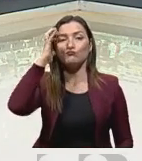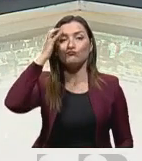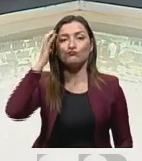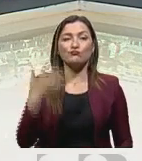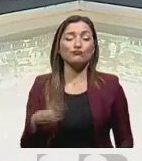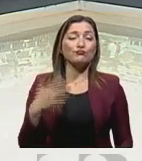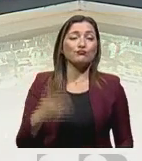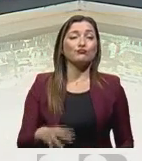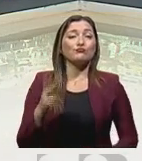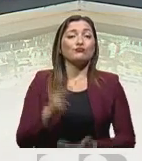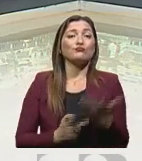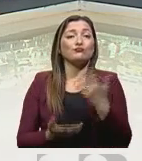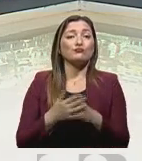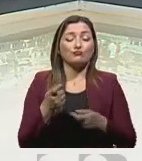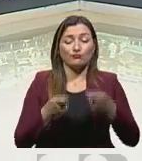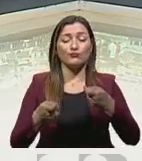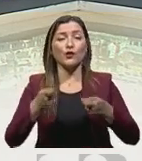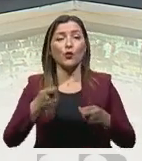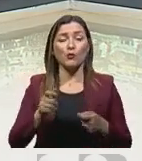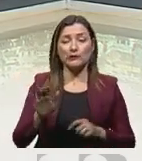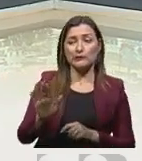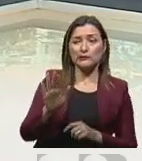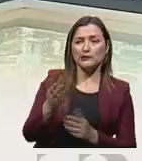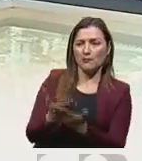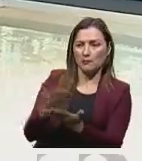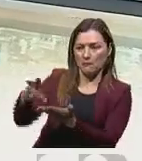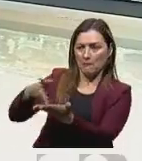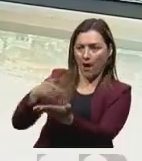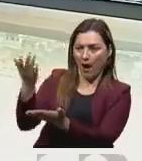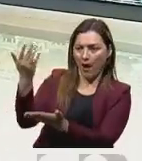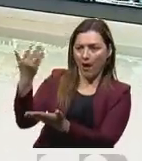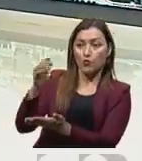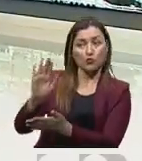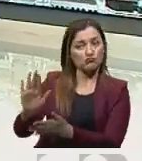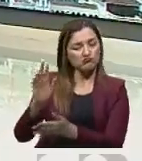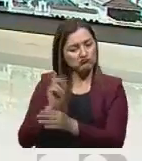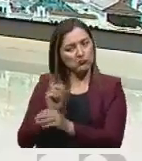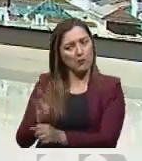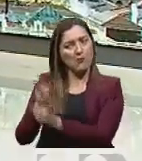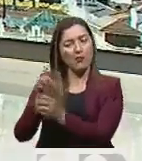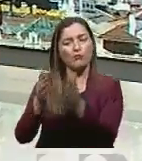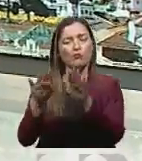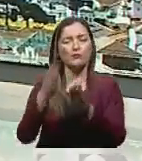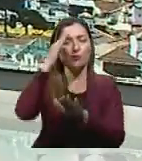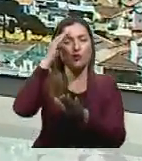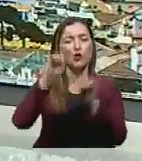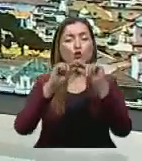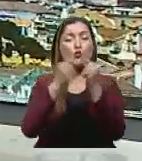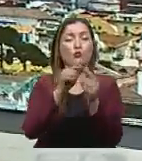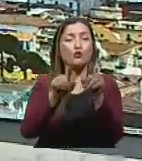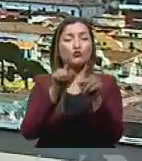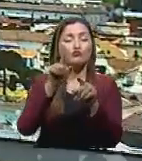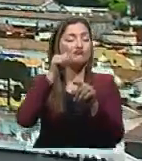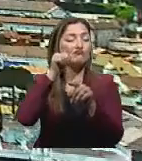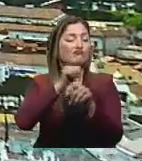sobre todo en el sector comercial por casos de extorsión y vacunas la policía Ha logrado desarticular algunas bandas delictivas los